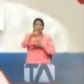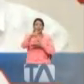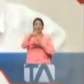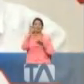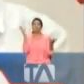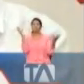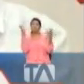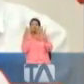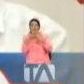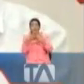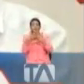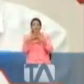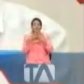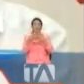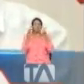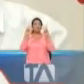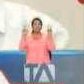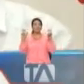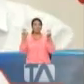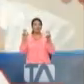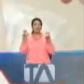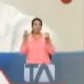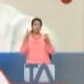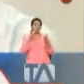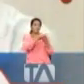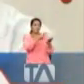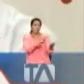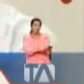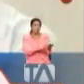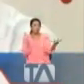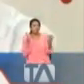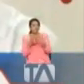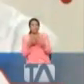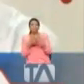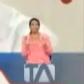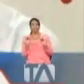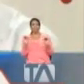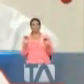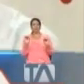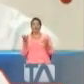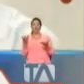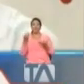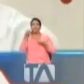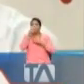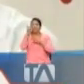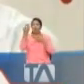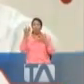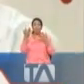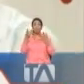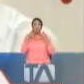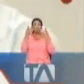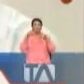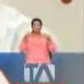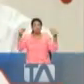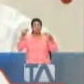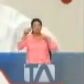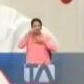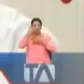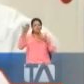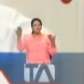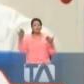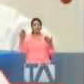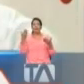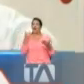con el tema Toachi Pilatón. En el boletín de prensa se escapó una situación que